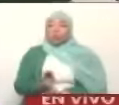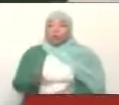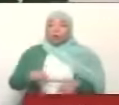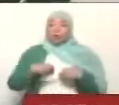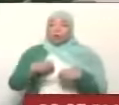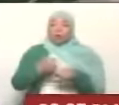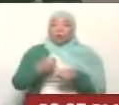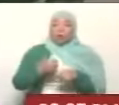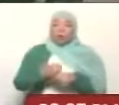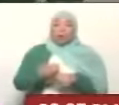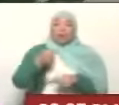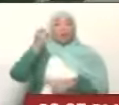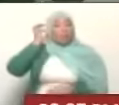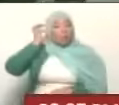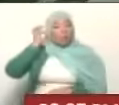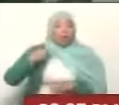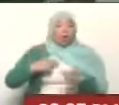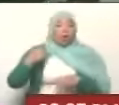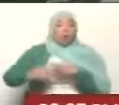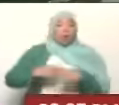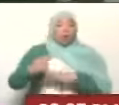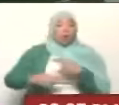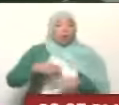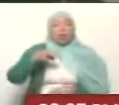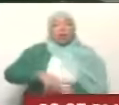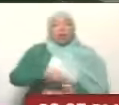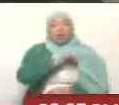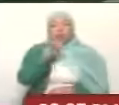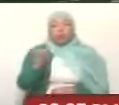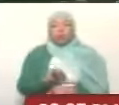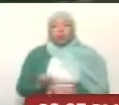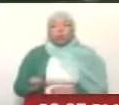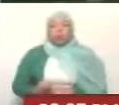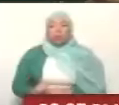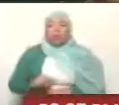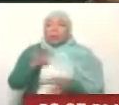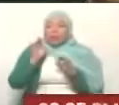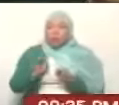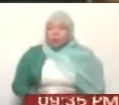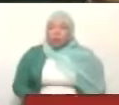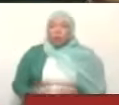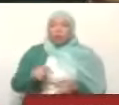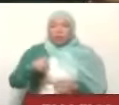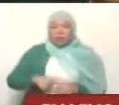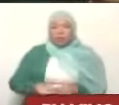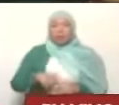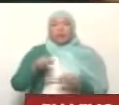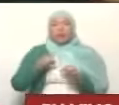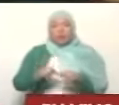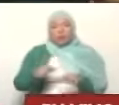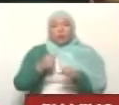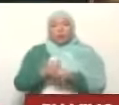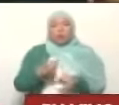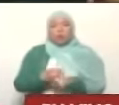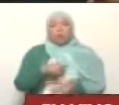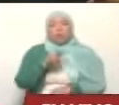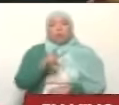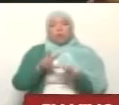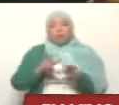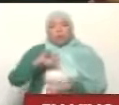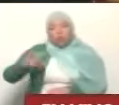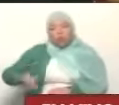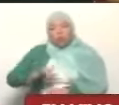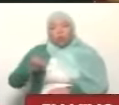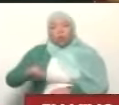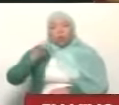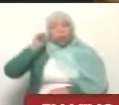los compromisos de la revolución en el estado Zulia. Y estamos completamente seguras que aquí así será este 28 de julio. Cuente con las